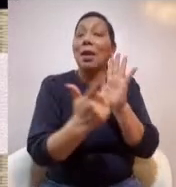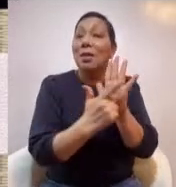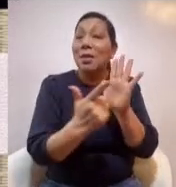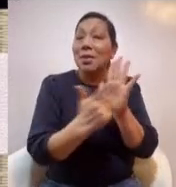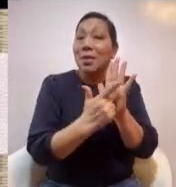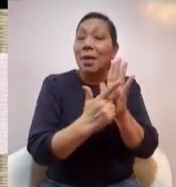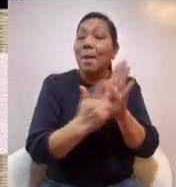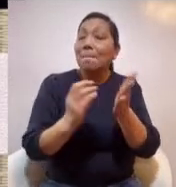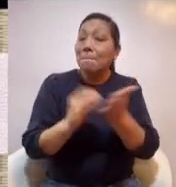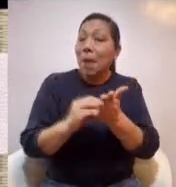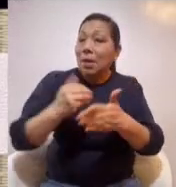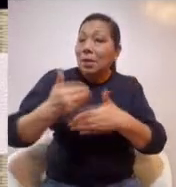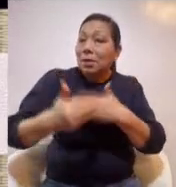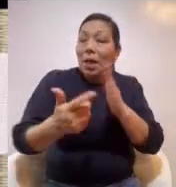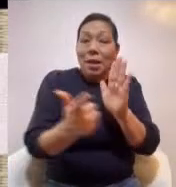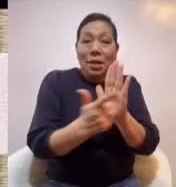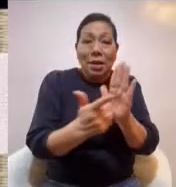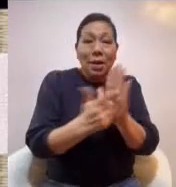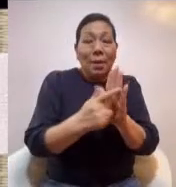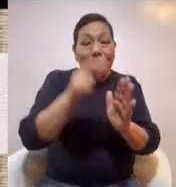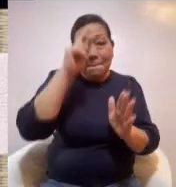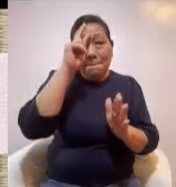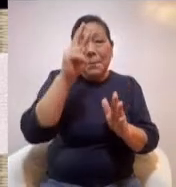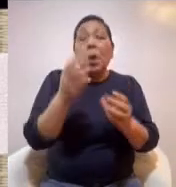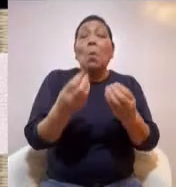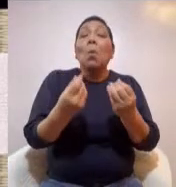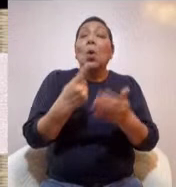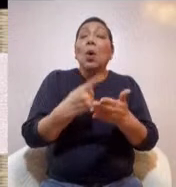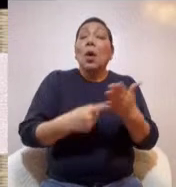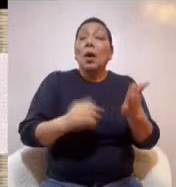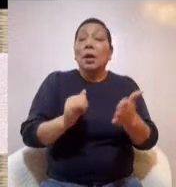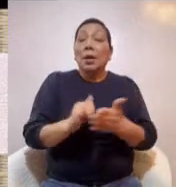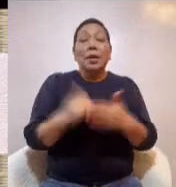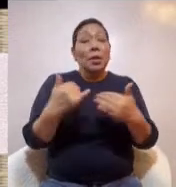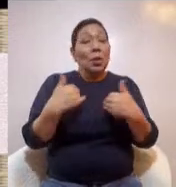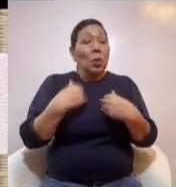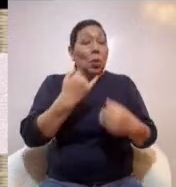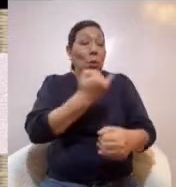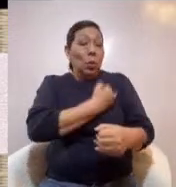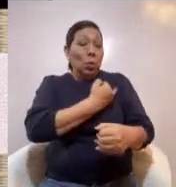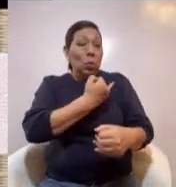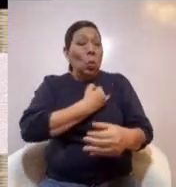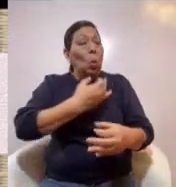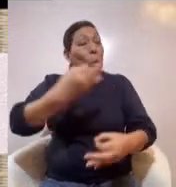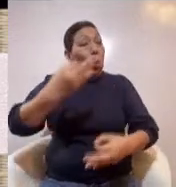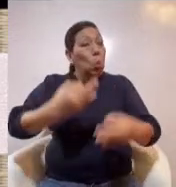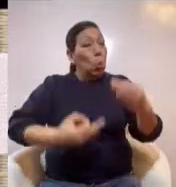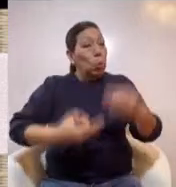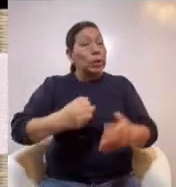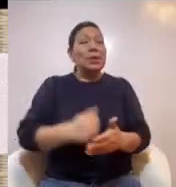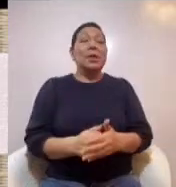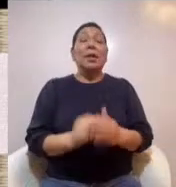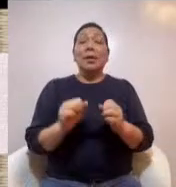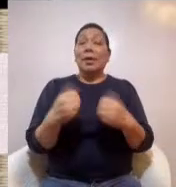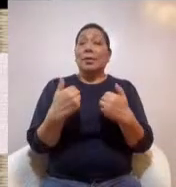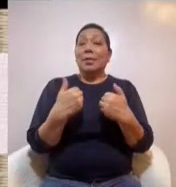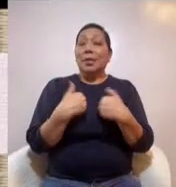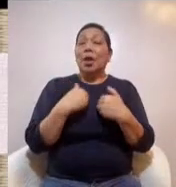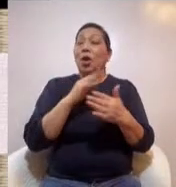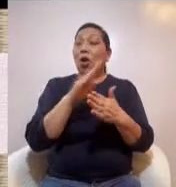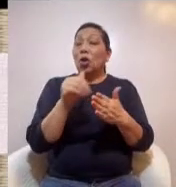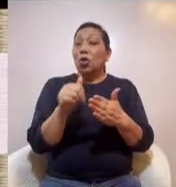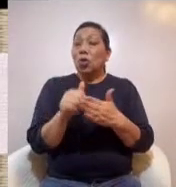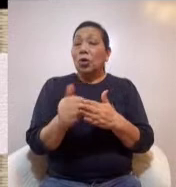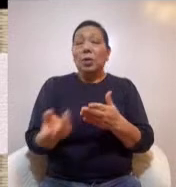una legislación tan avanzada como la legislación peruana, por qué teniendo una institución judicial que